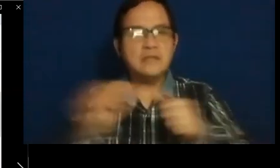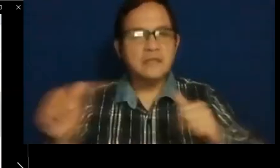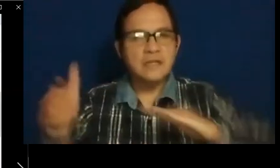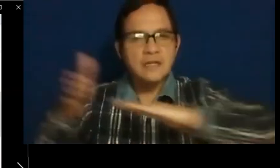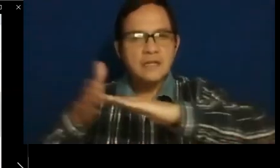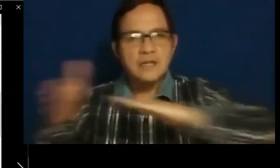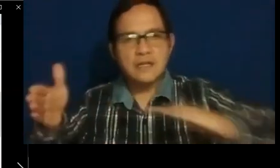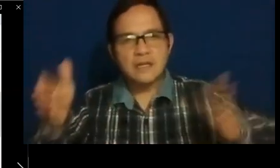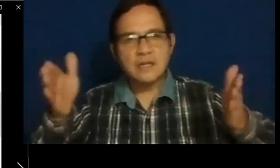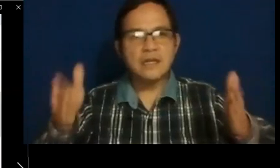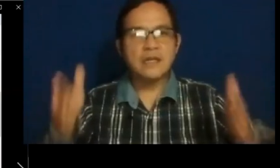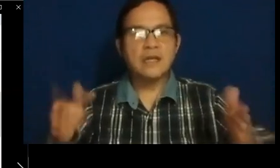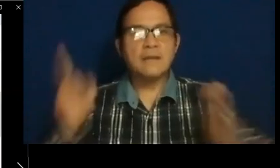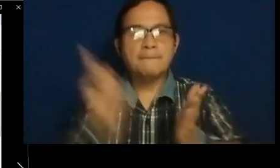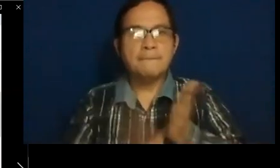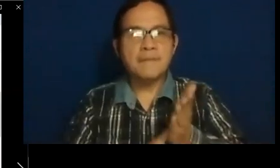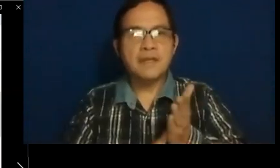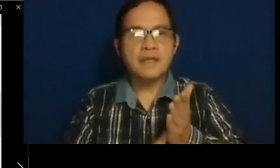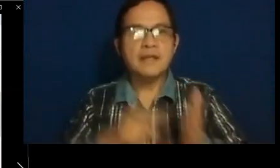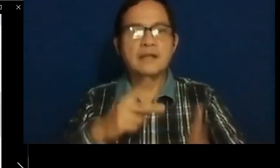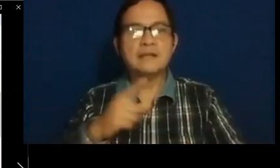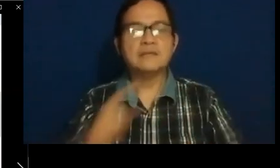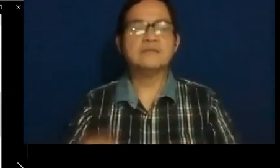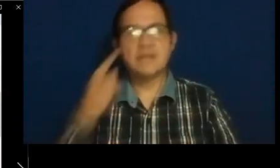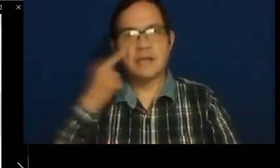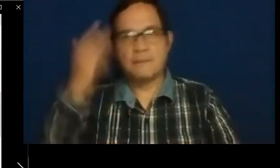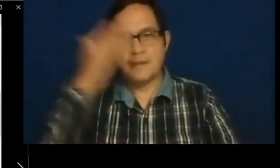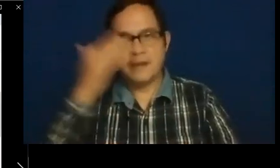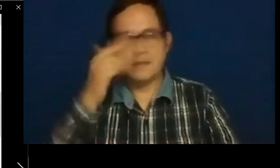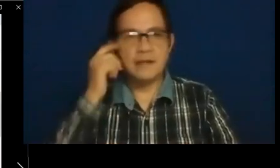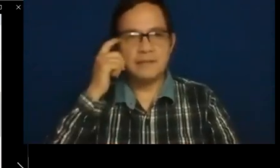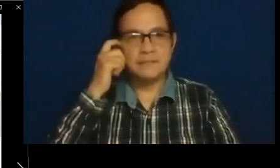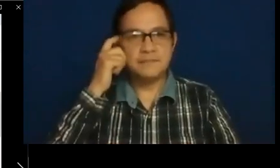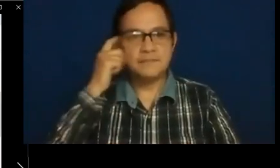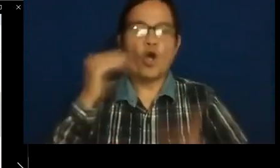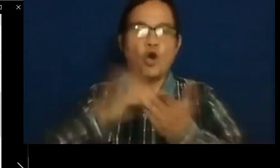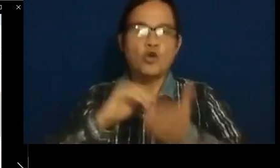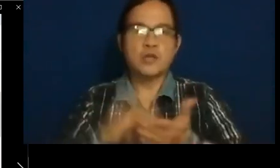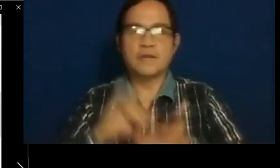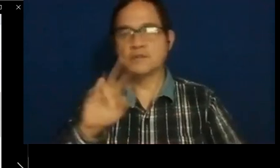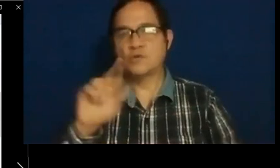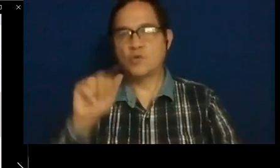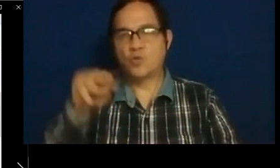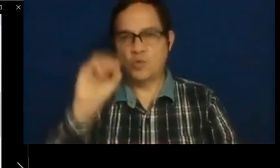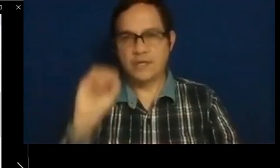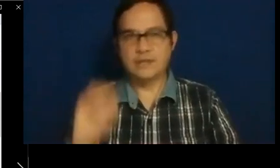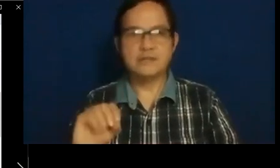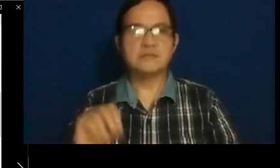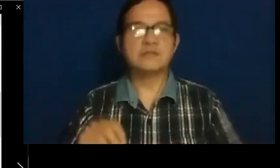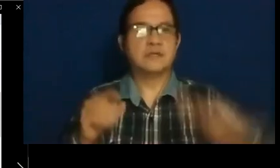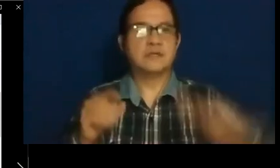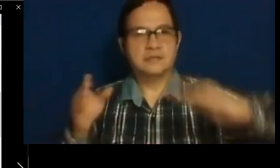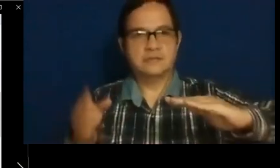La distancia 5 le da 1190, ¿sí? Vamos a hacer la última, entonces, Urano nuevamente, aquí tenemos 250 en